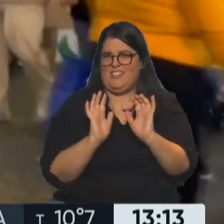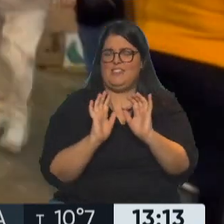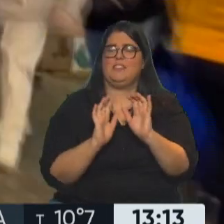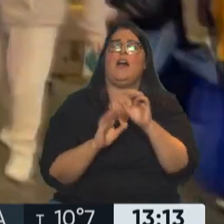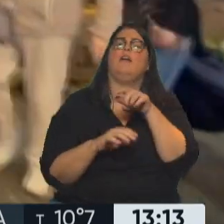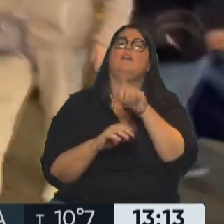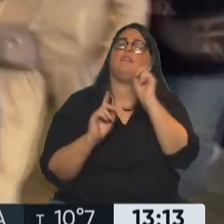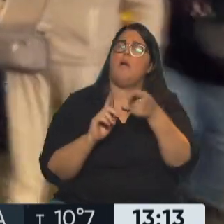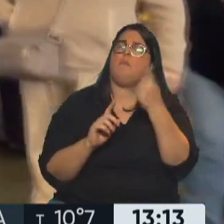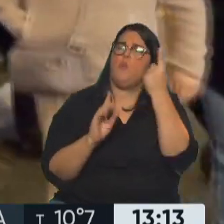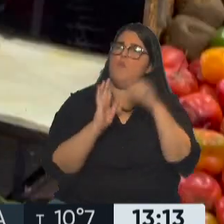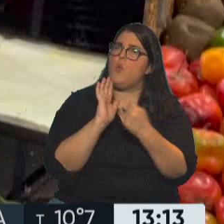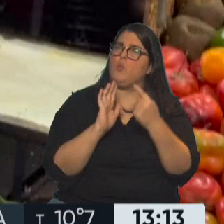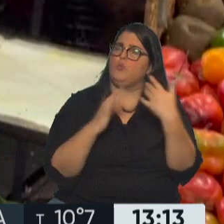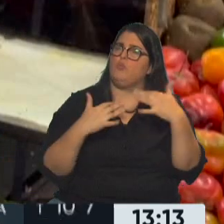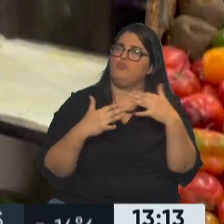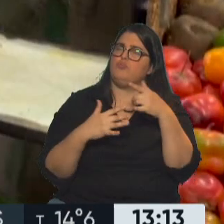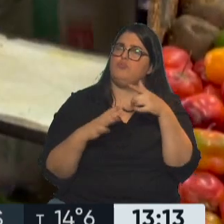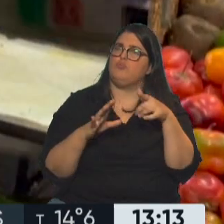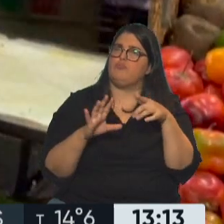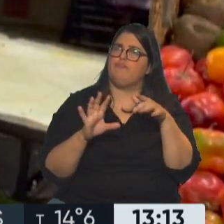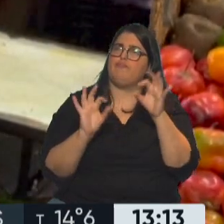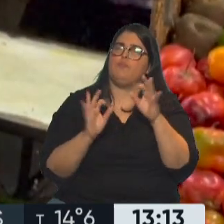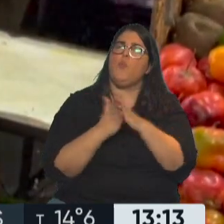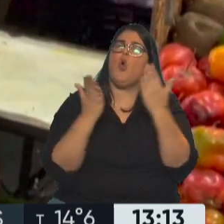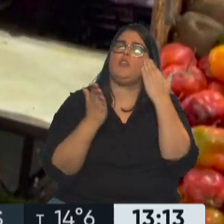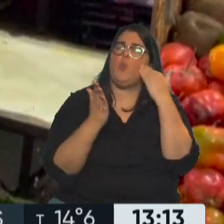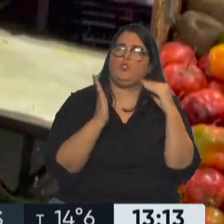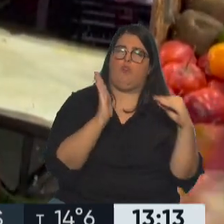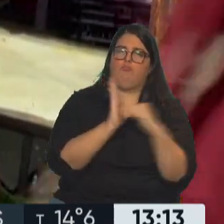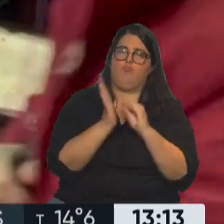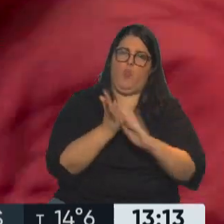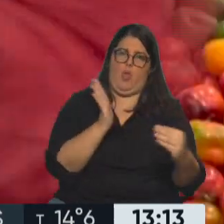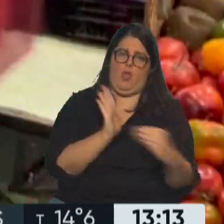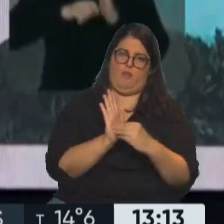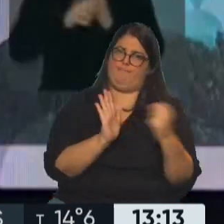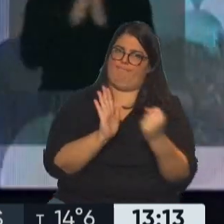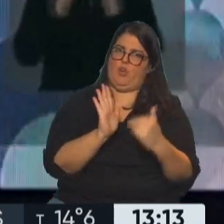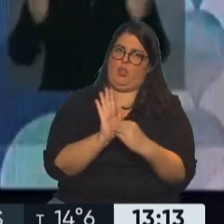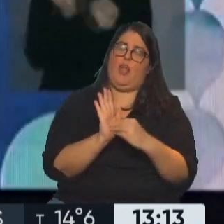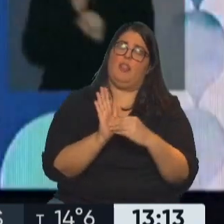que también aparece bastante contundente en la nueva Constitución, así que también aparece en esta reforma. Bien, abrimos